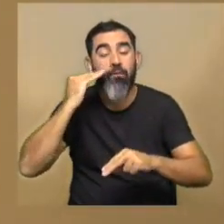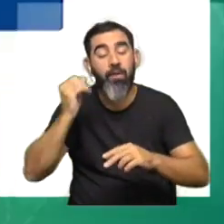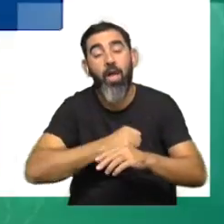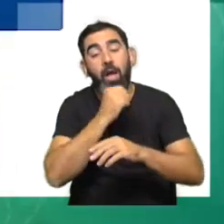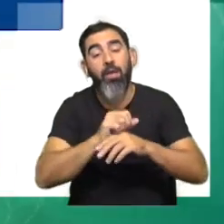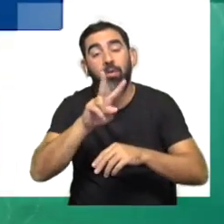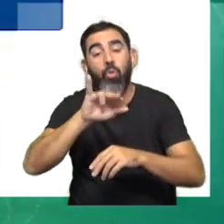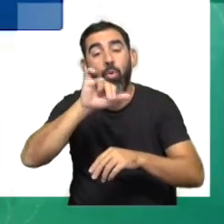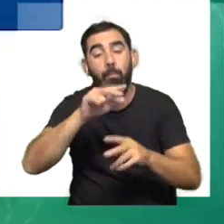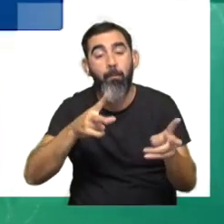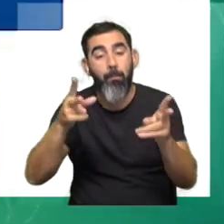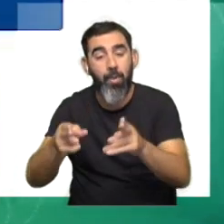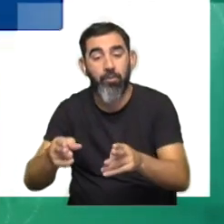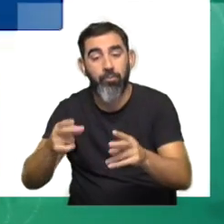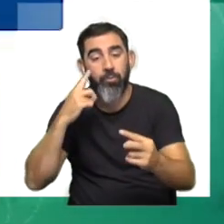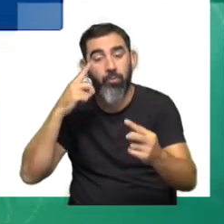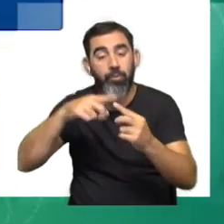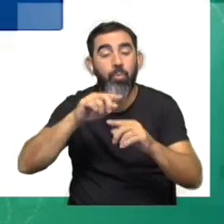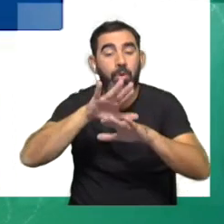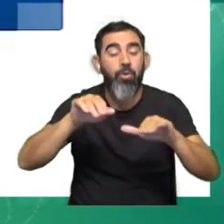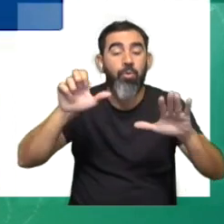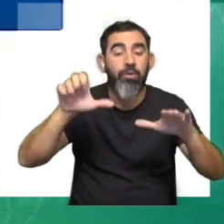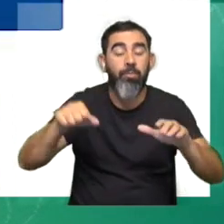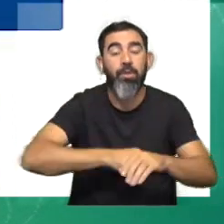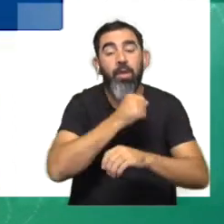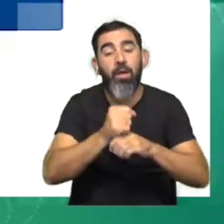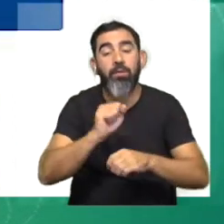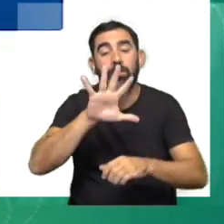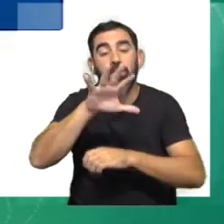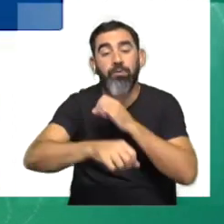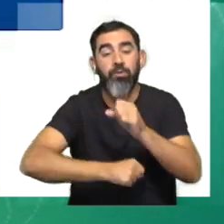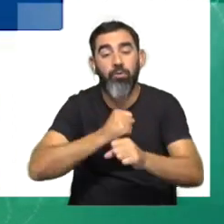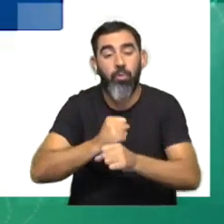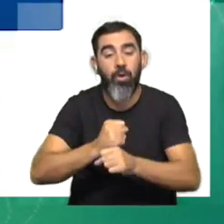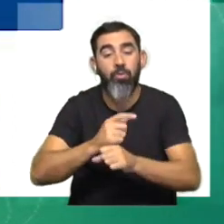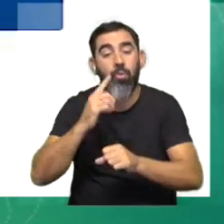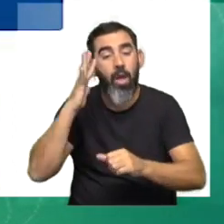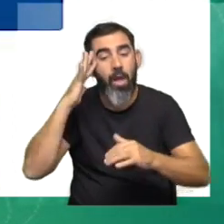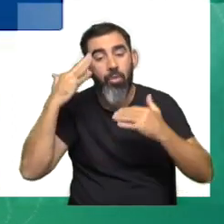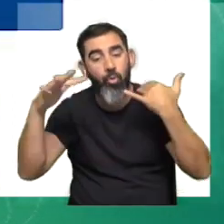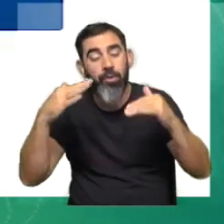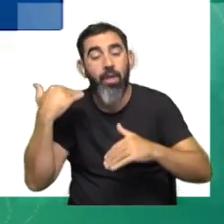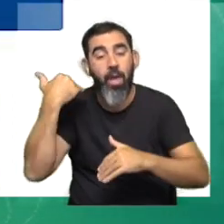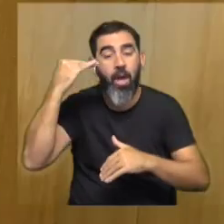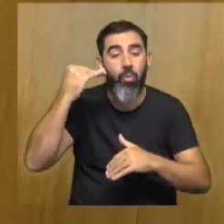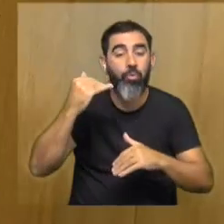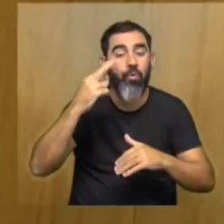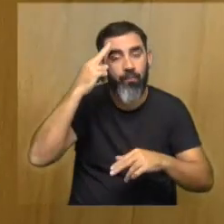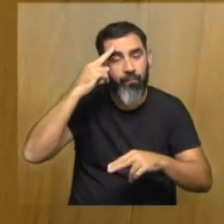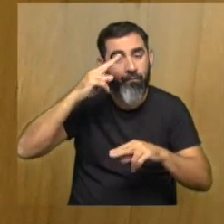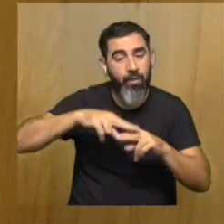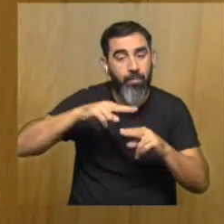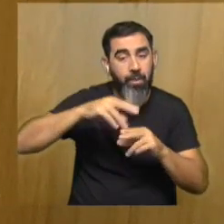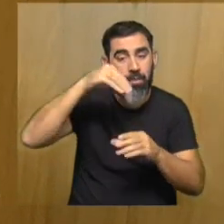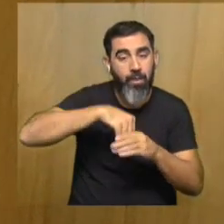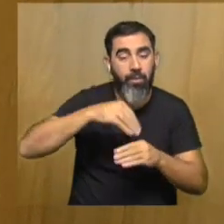2 de mayo, siendo los destinatarios los niños de 6 meses a 5 años de edad y niños, adolescentes y adultos con